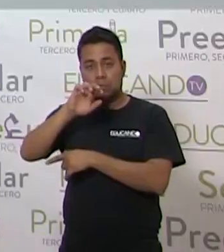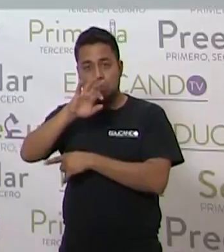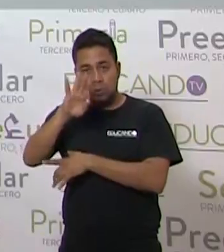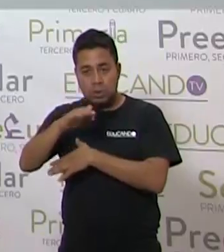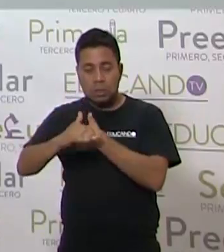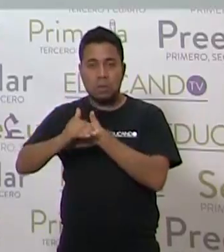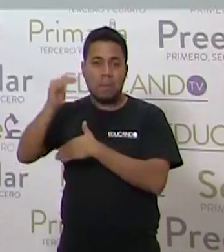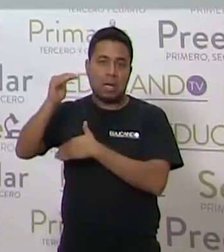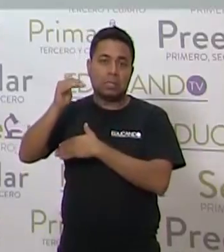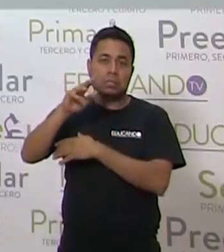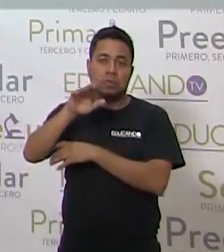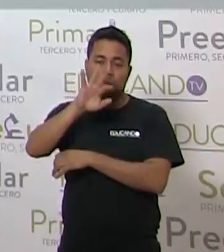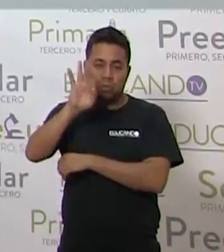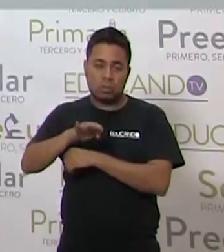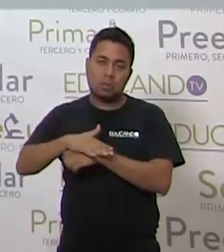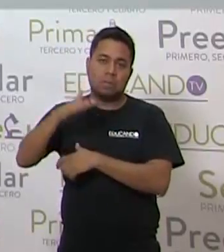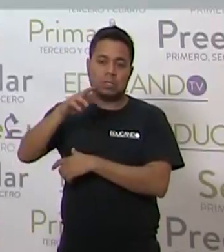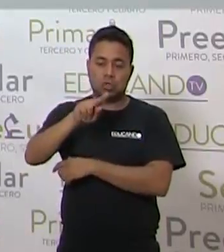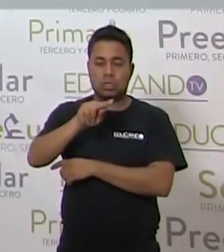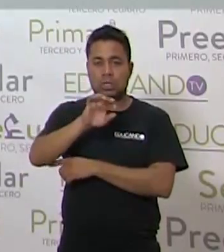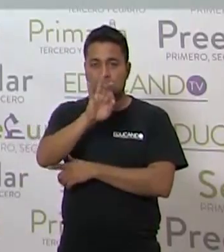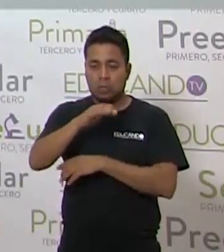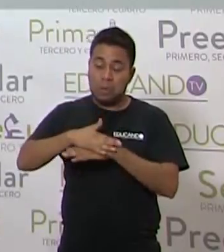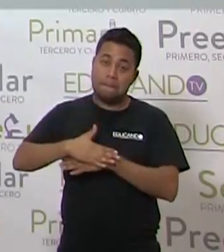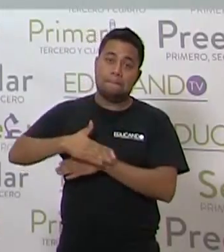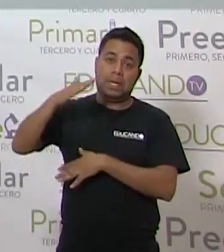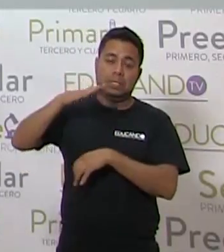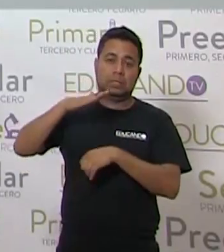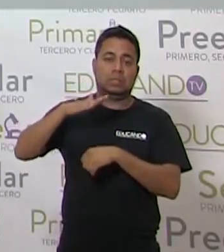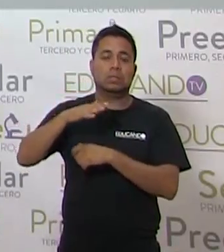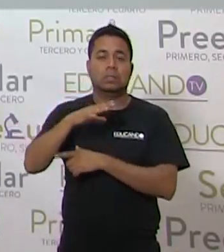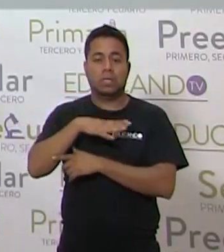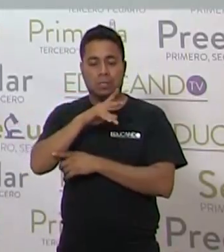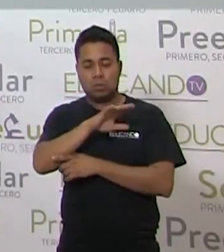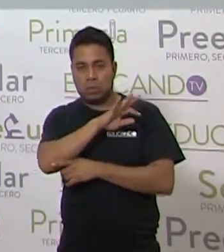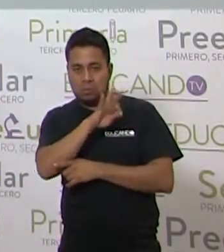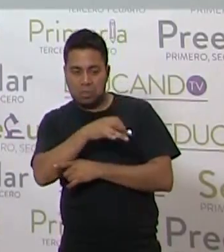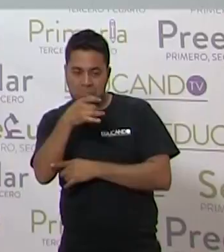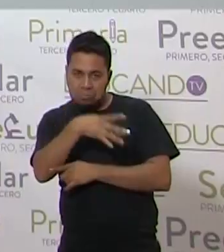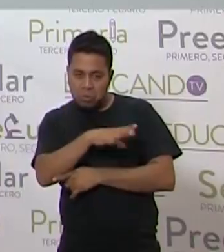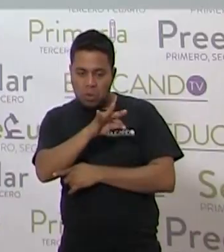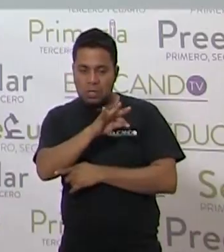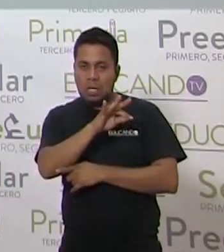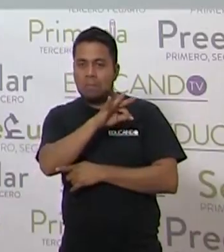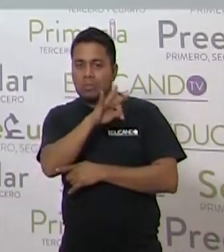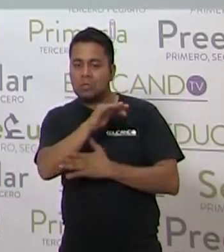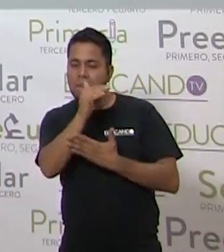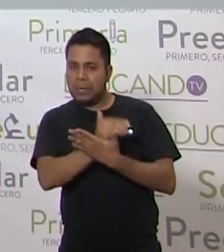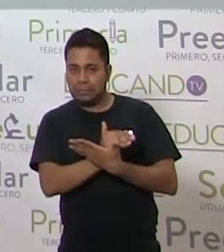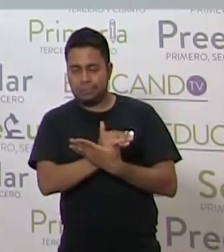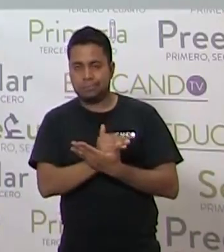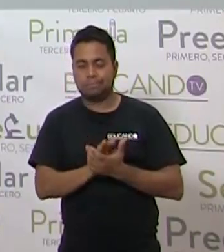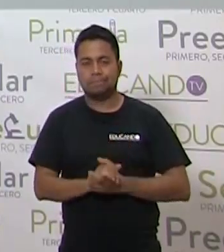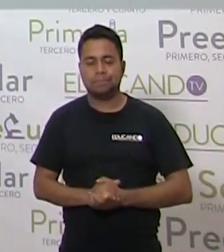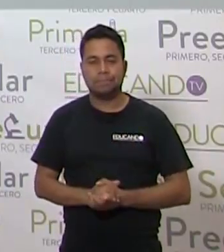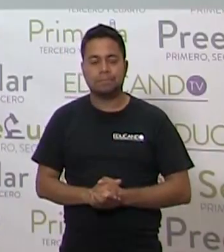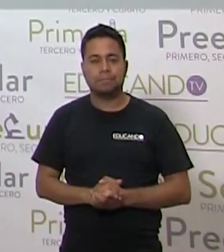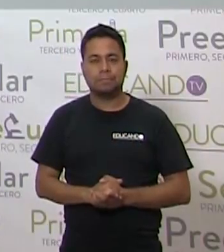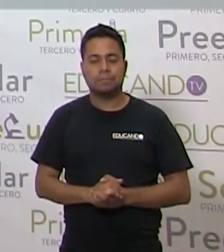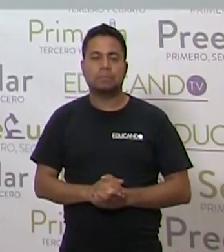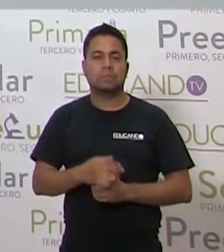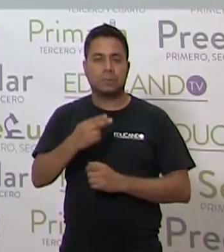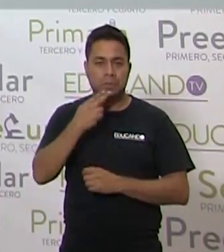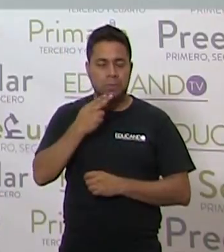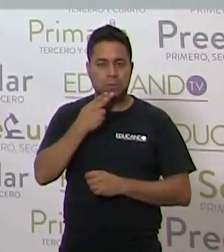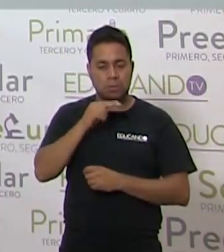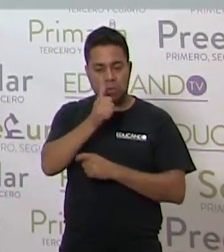50% sabemos también que un 80% Es mayor que un 50% o que un 40% entonces utilizando otra